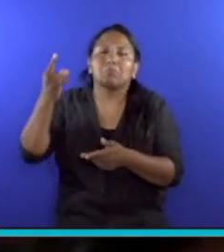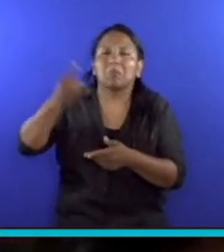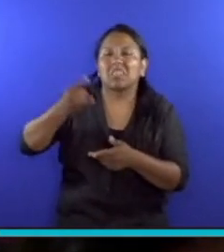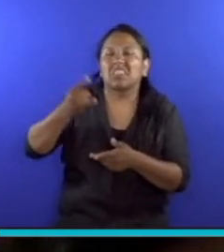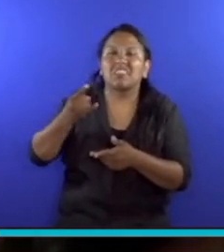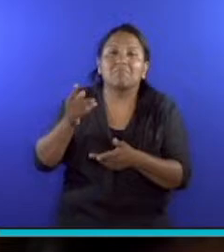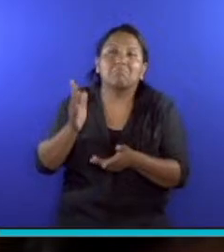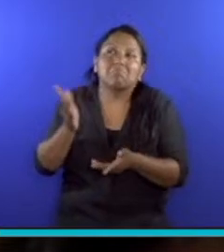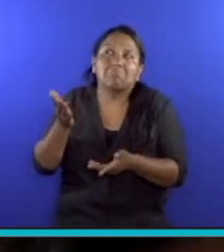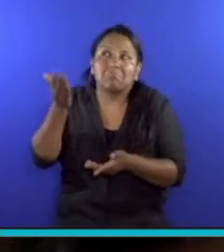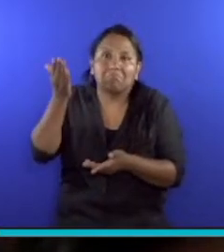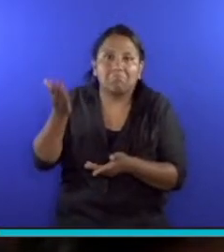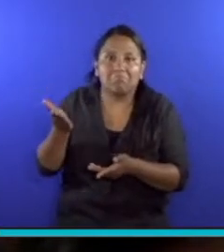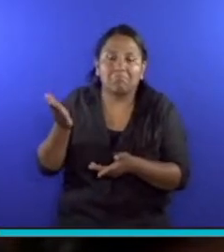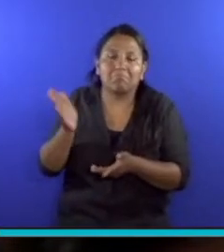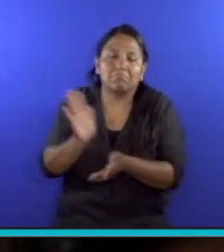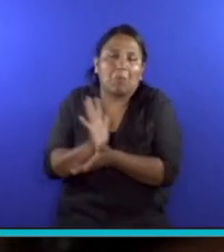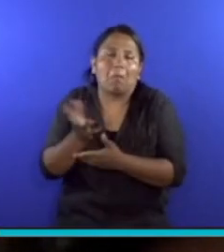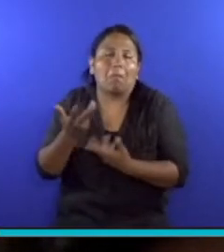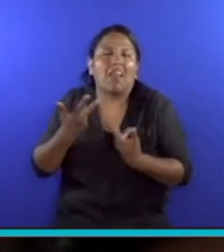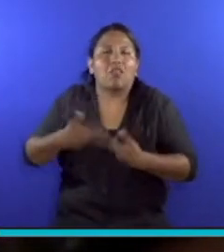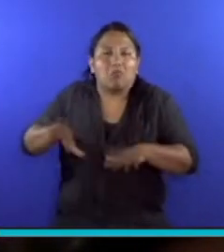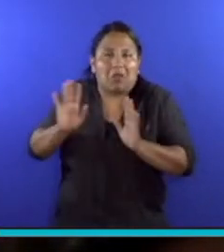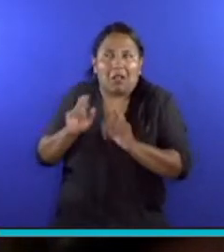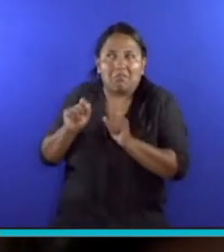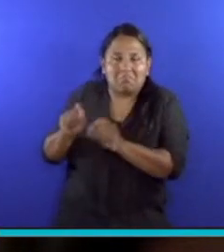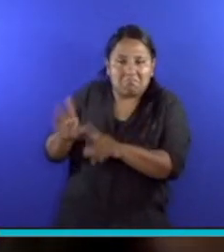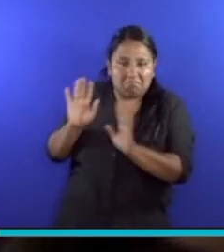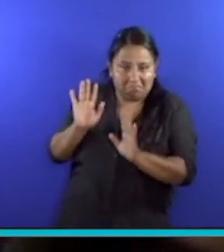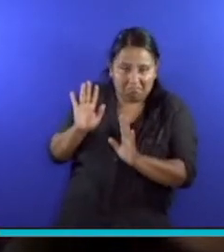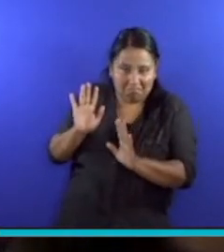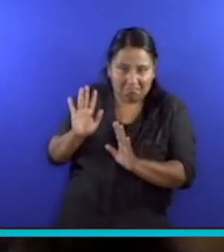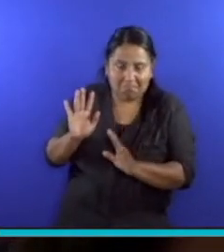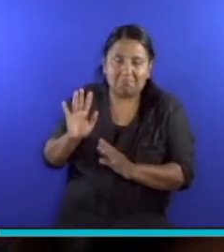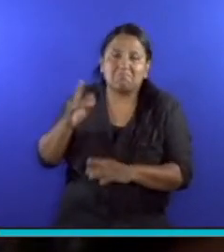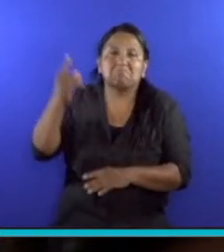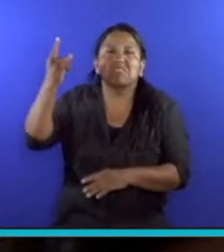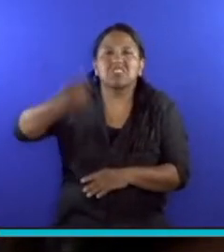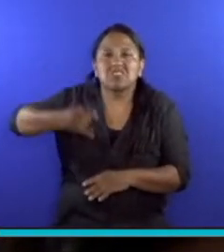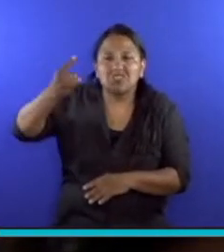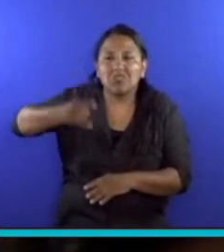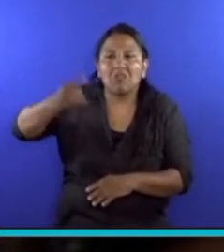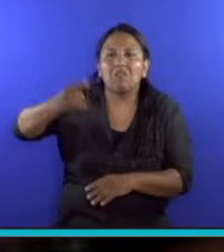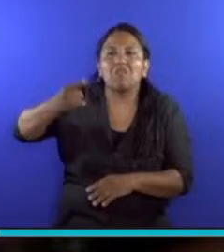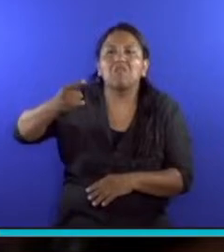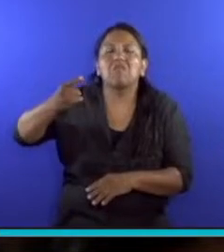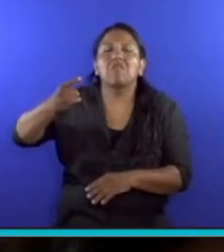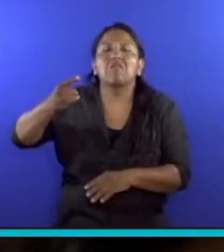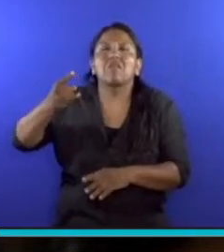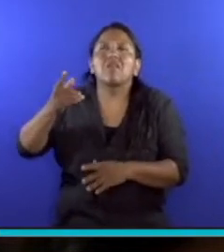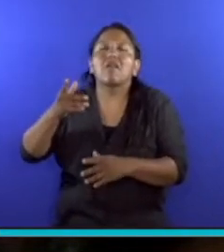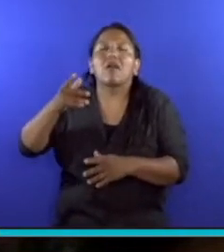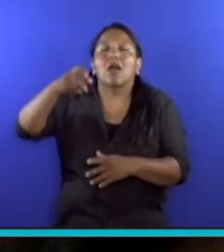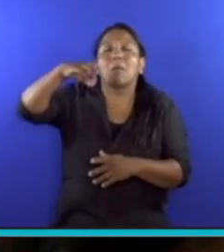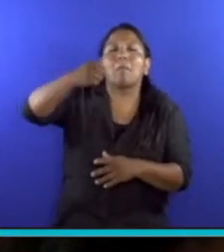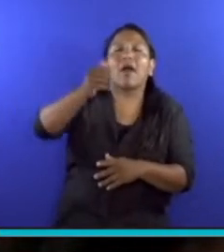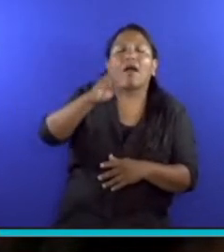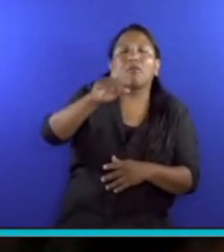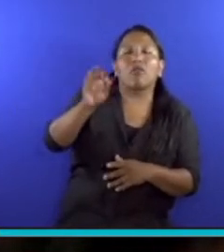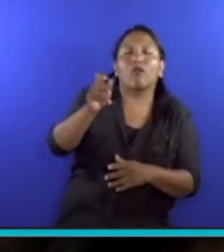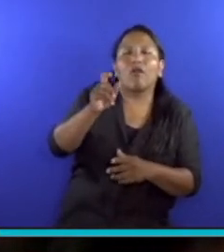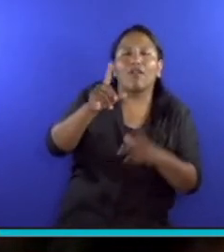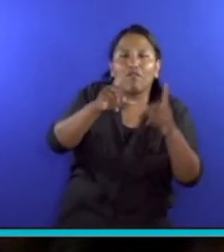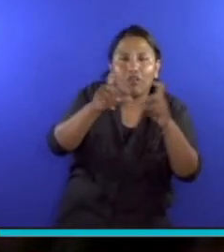bastante incorporado, ¿no? No solo mintió diciendo que Pablo Grillo